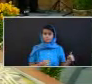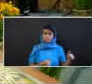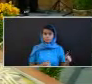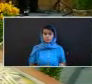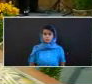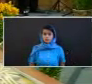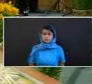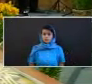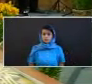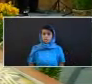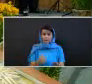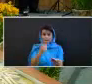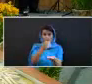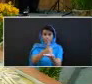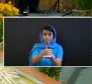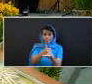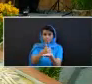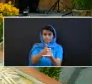Amén.